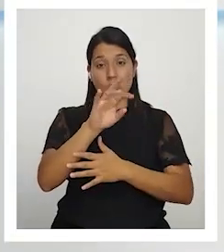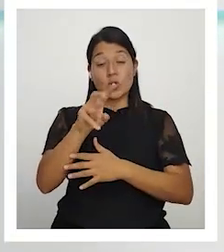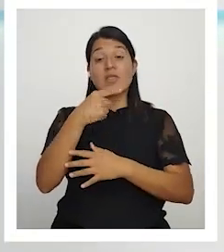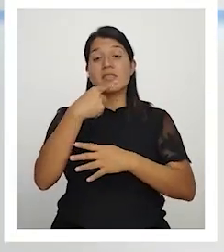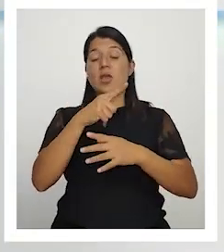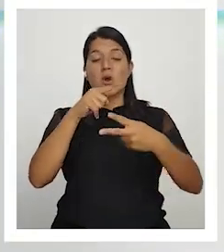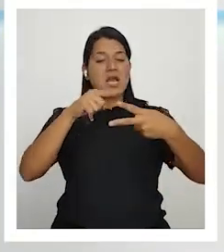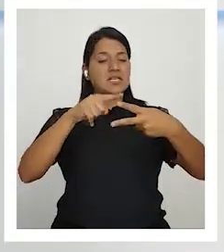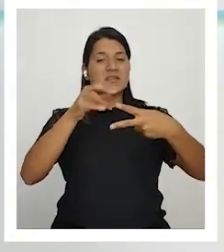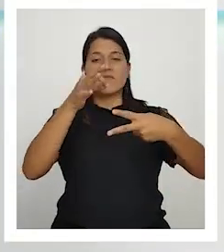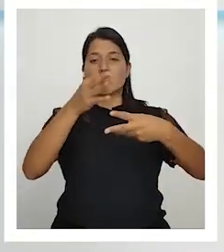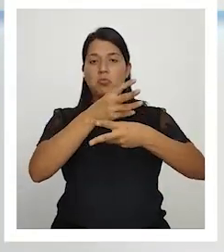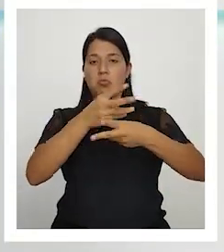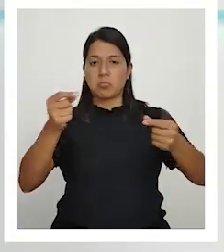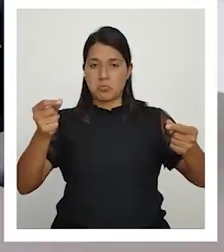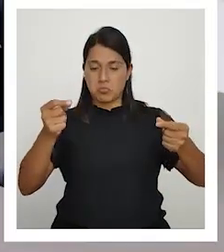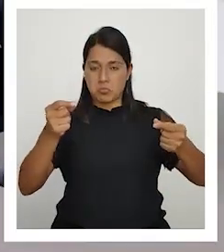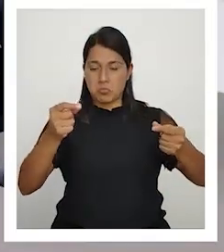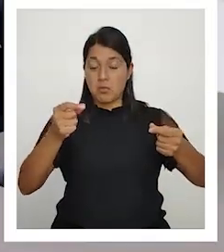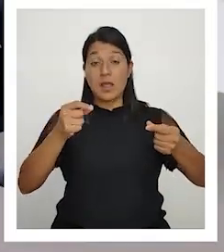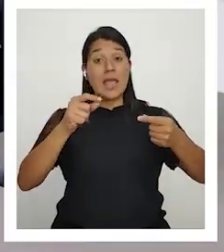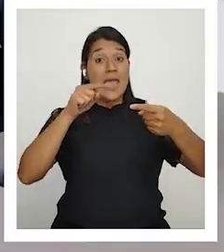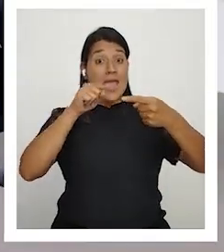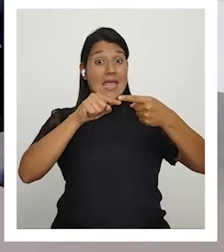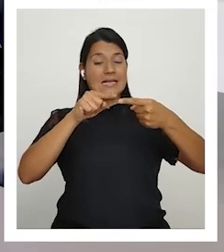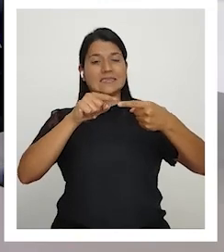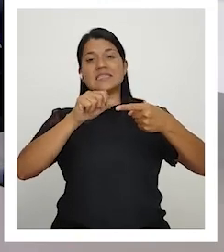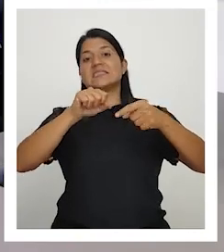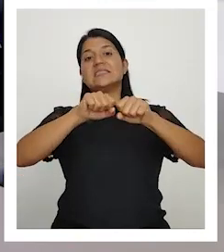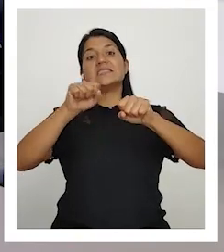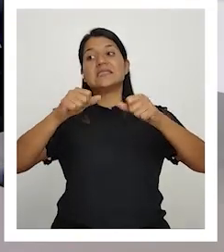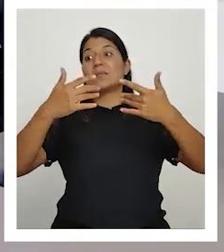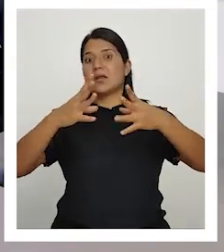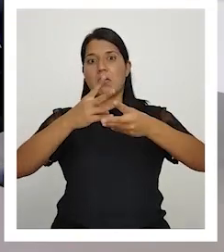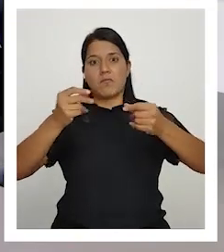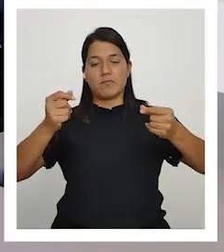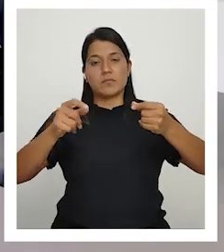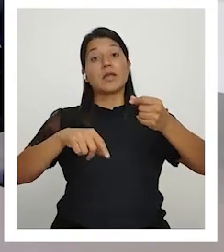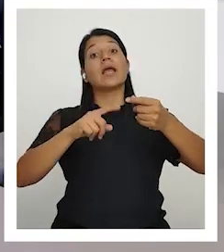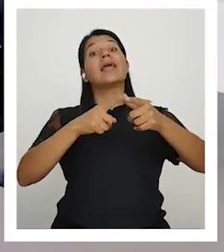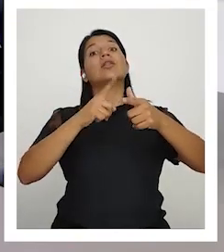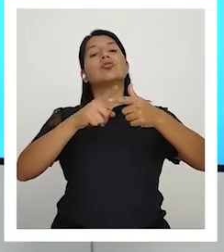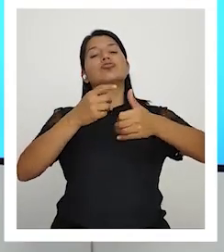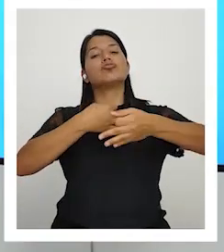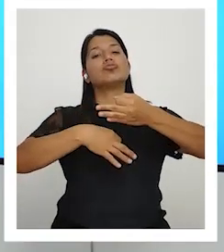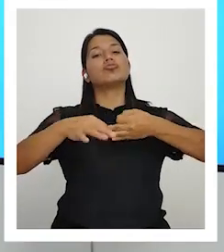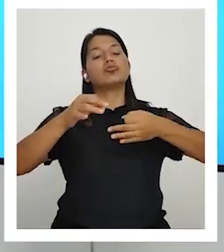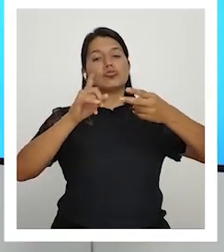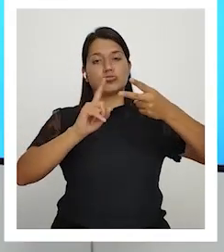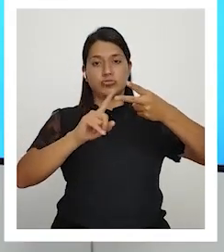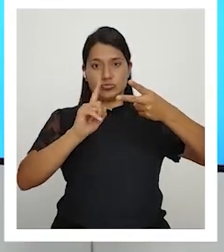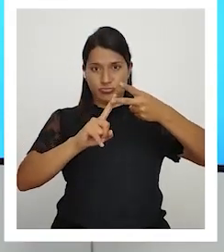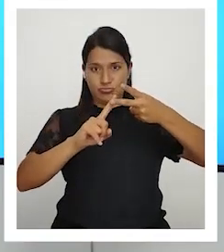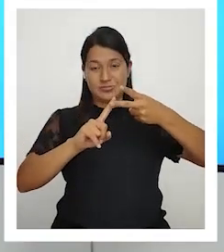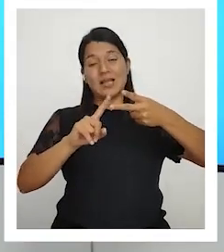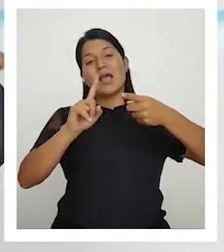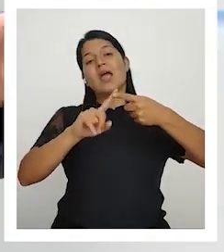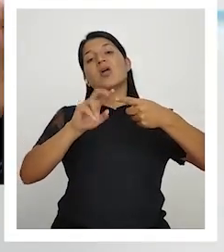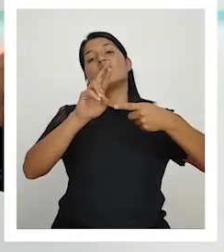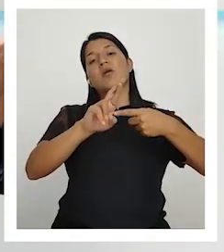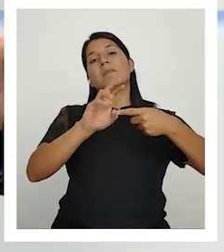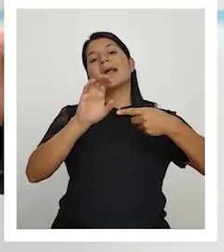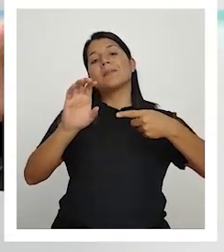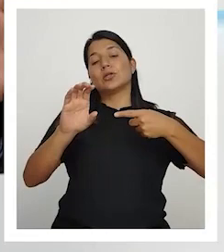¿verdad? Entonces, ese régimen desaparece y le da cabida al régimen de capitalización colectiva. ¿Por qué? Porque ese